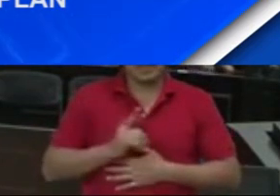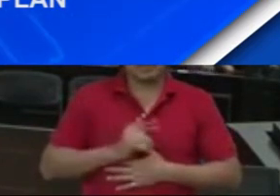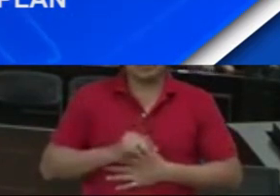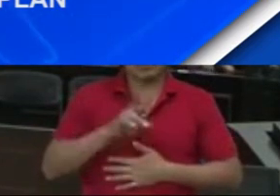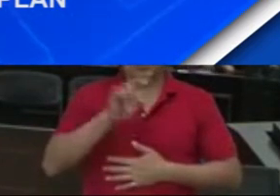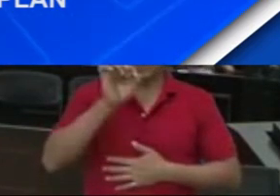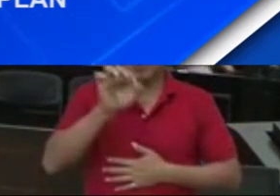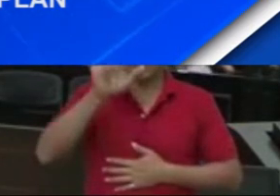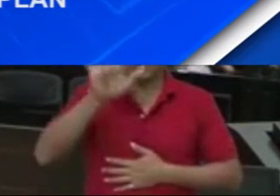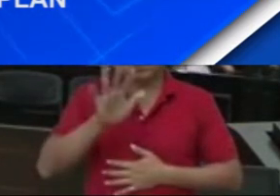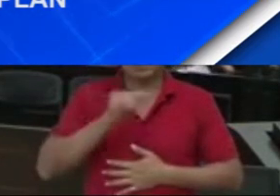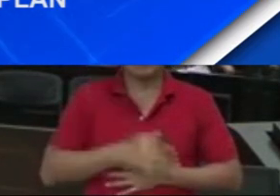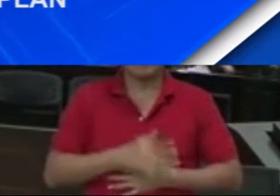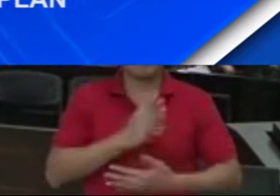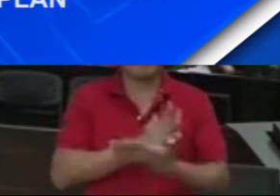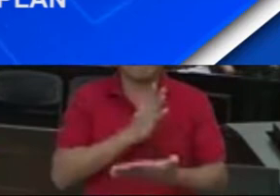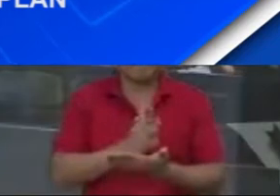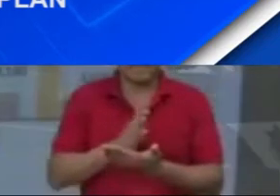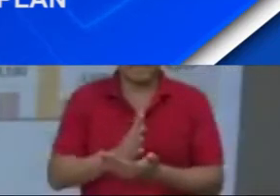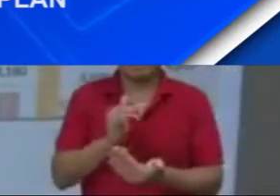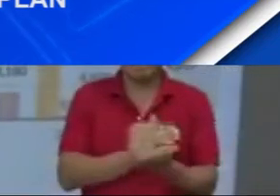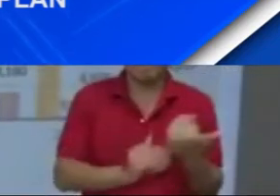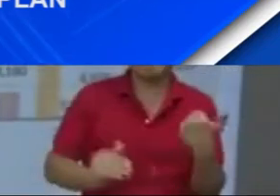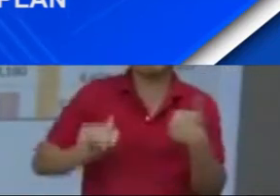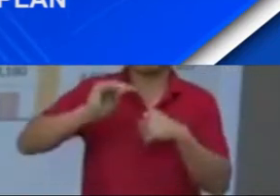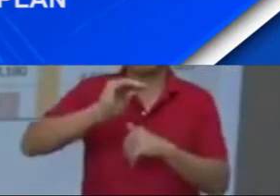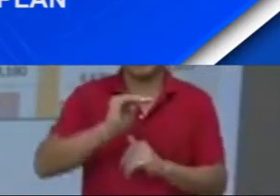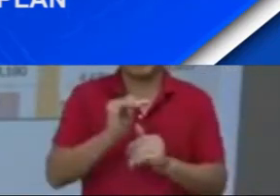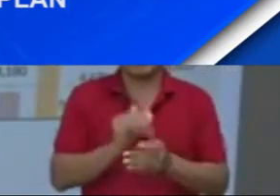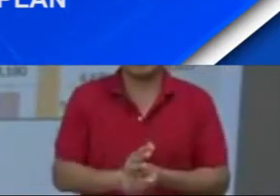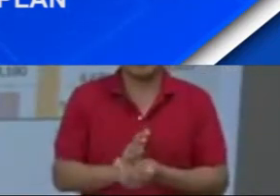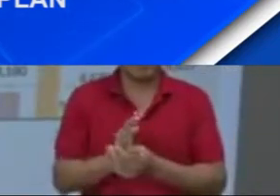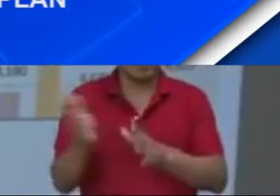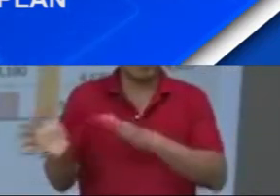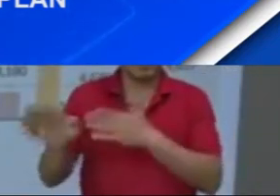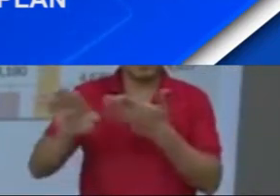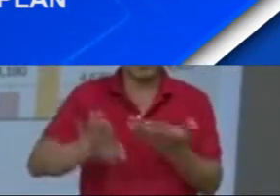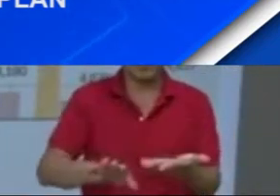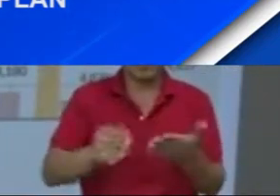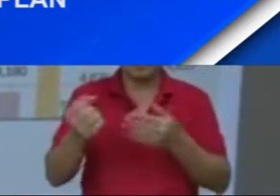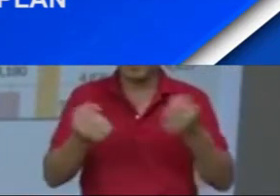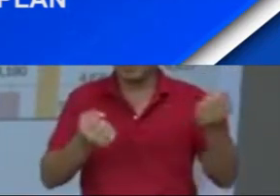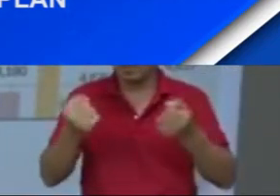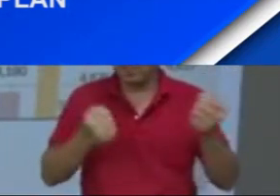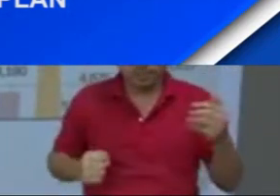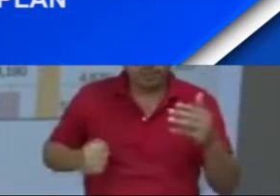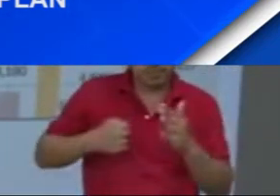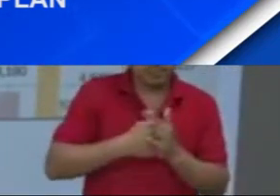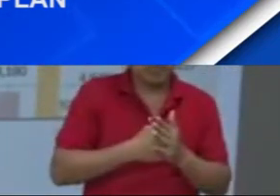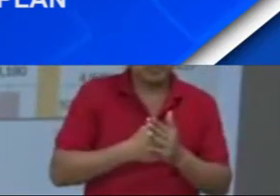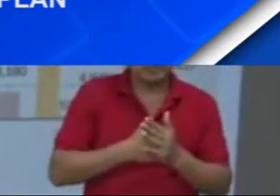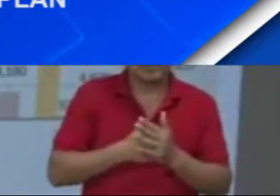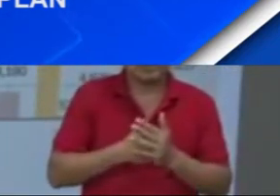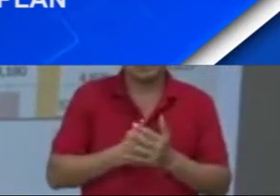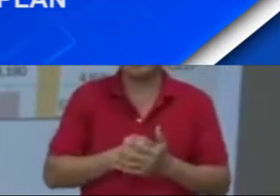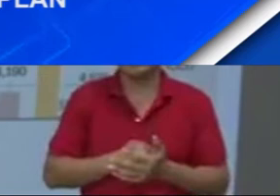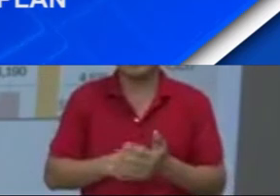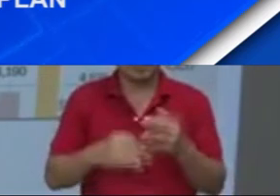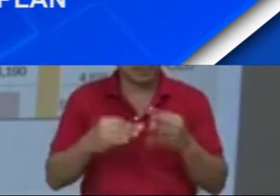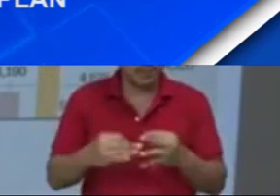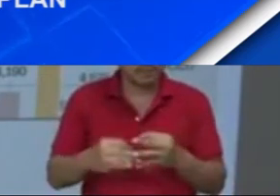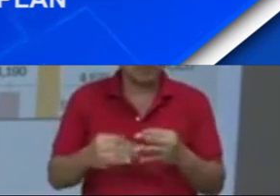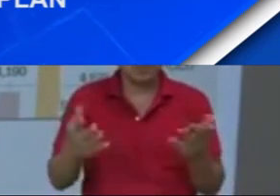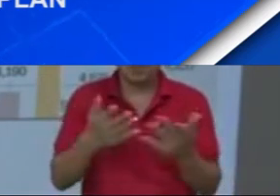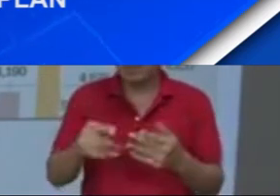2.5 veces más probabilidades de morir en un accidente de tránsito que por